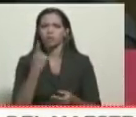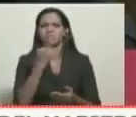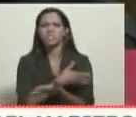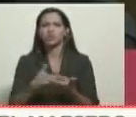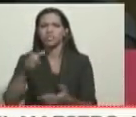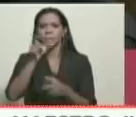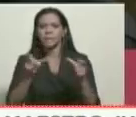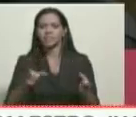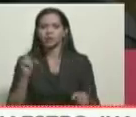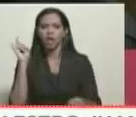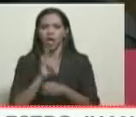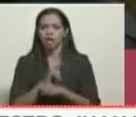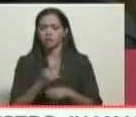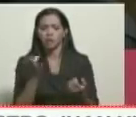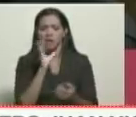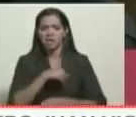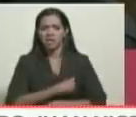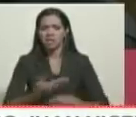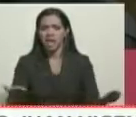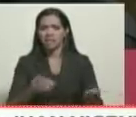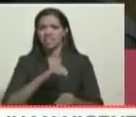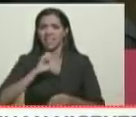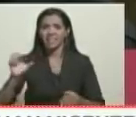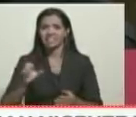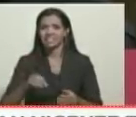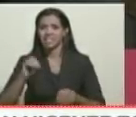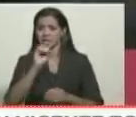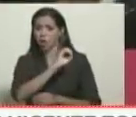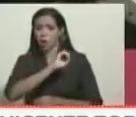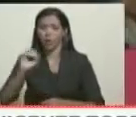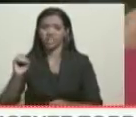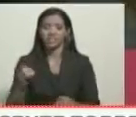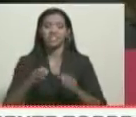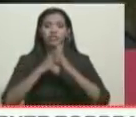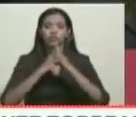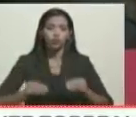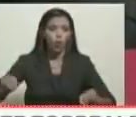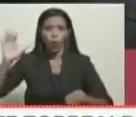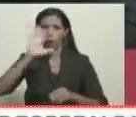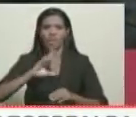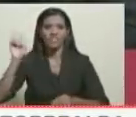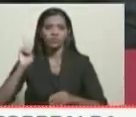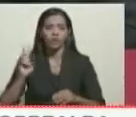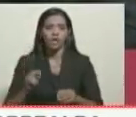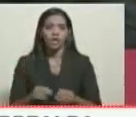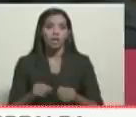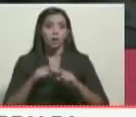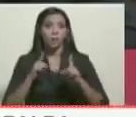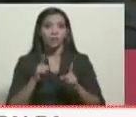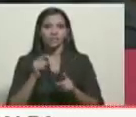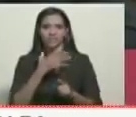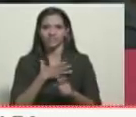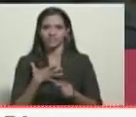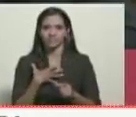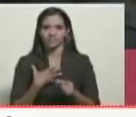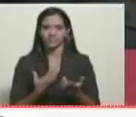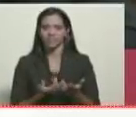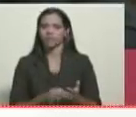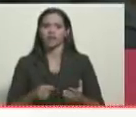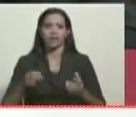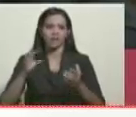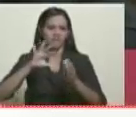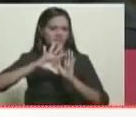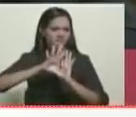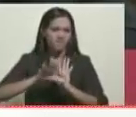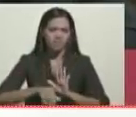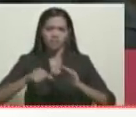distribuidor Altamira y el este de Caracas y el oeste y toda Venezuela entera? Porque ellos llamaron a que fueran asaltados todas